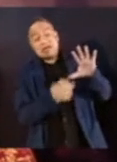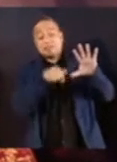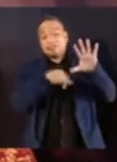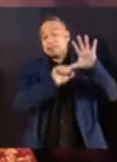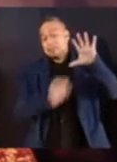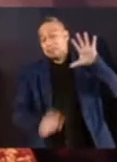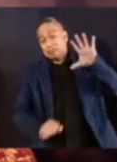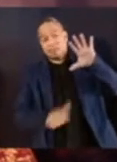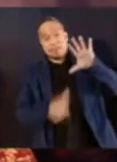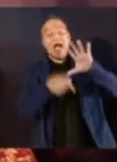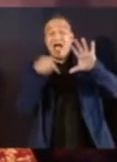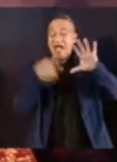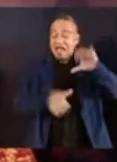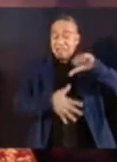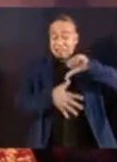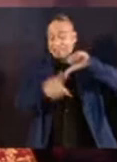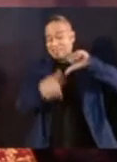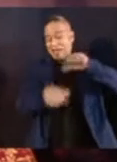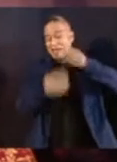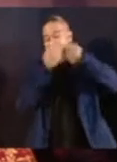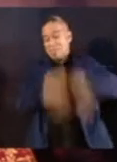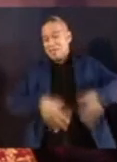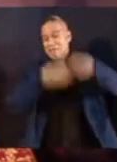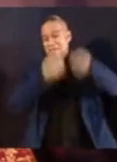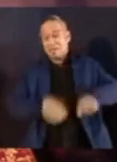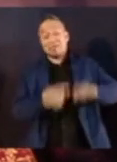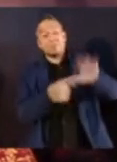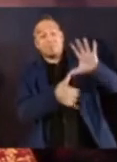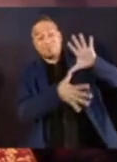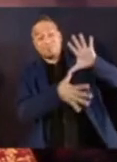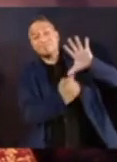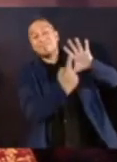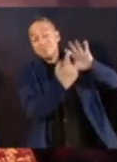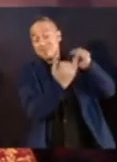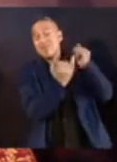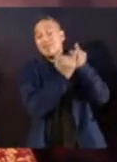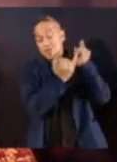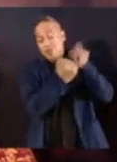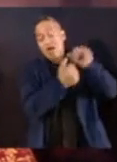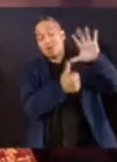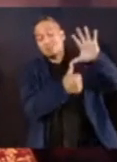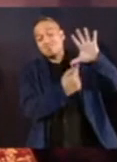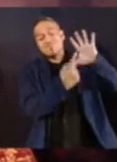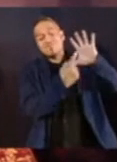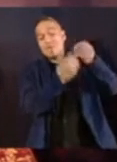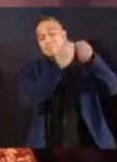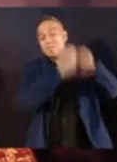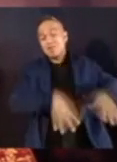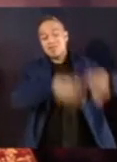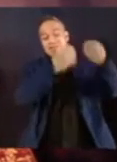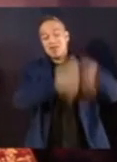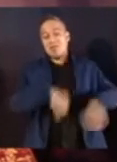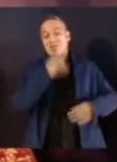una cantidad enorme de lenguas y culturas